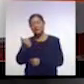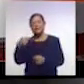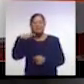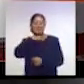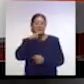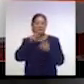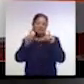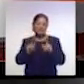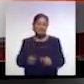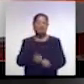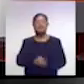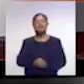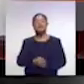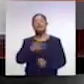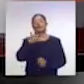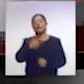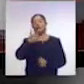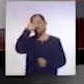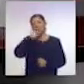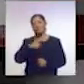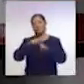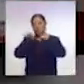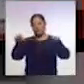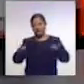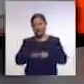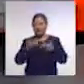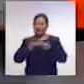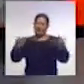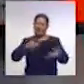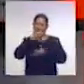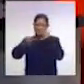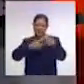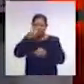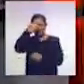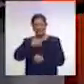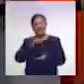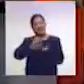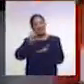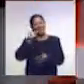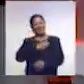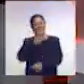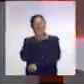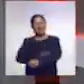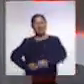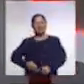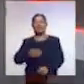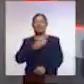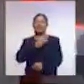informativos, a las 8 de la noche. Todo el equipo lo esperan aquí en Ahora Noticias. Gracias, buen día.